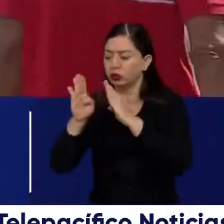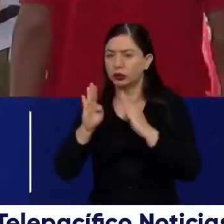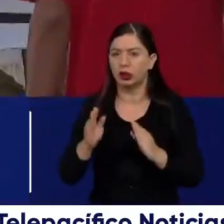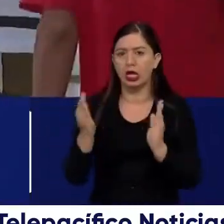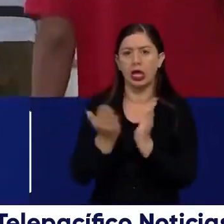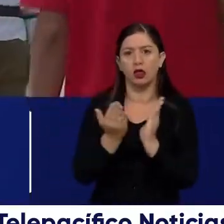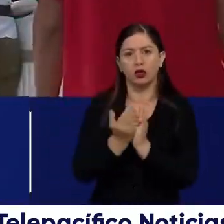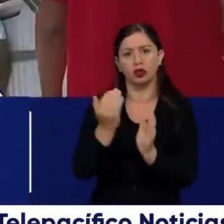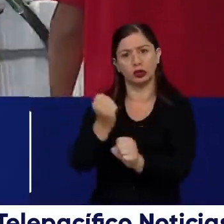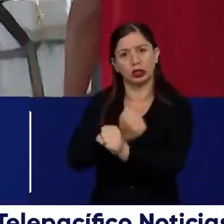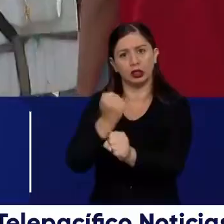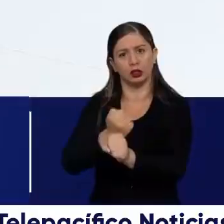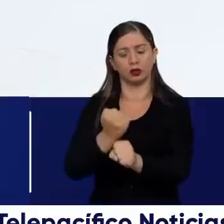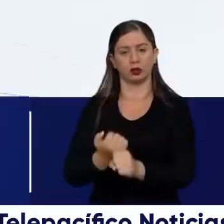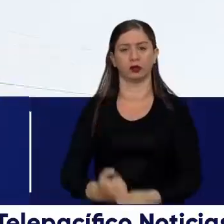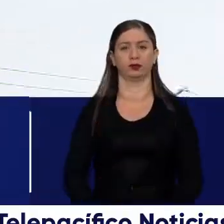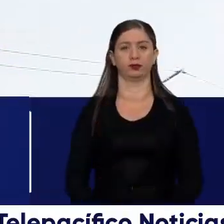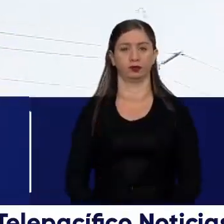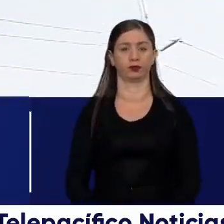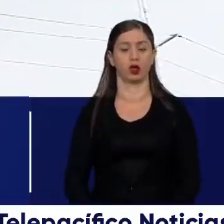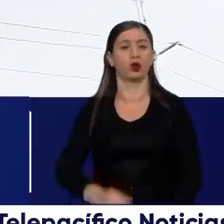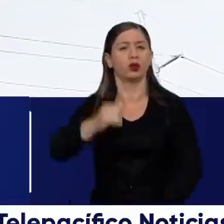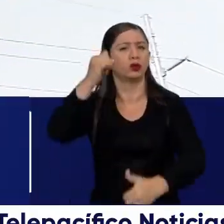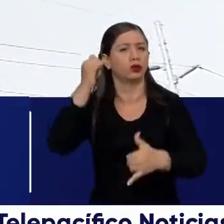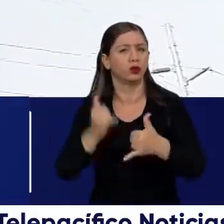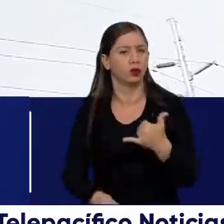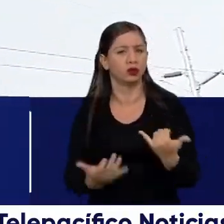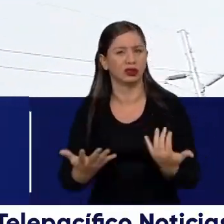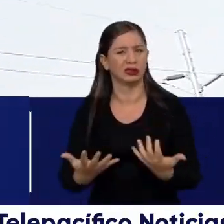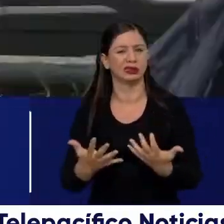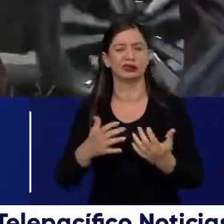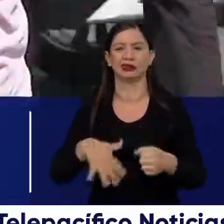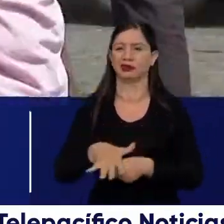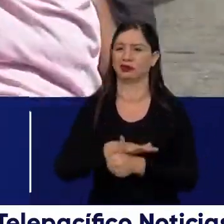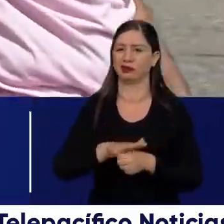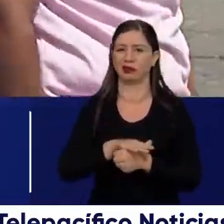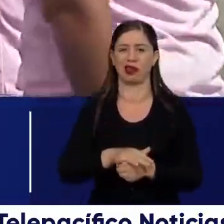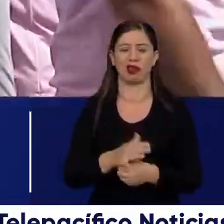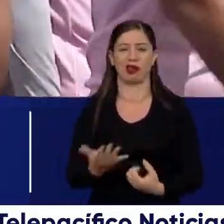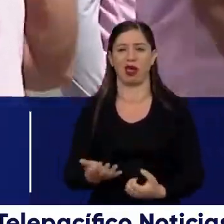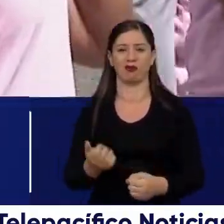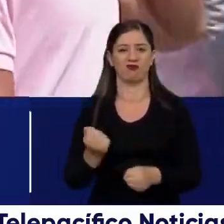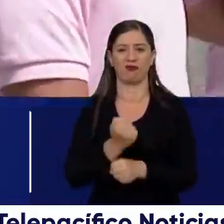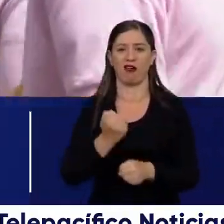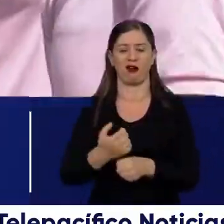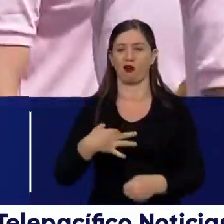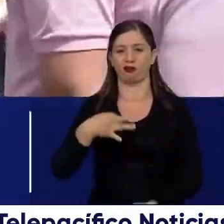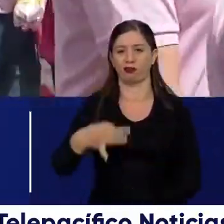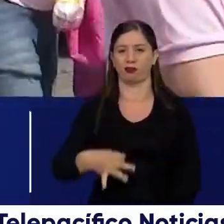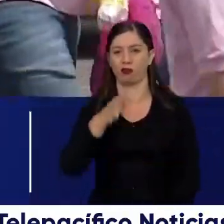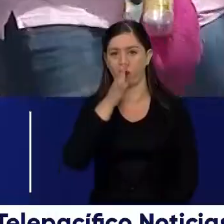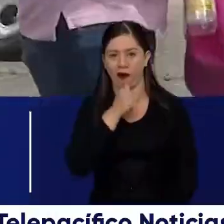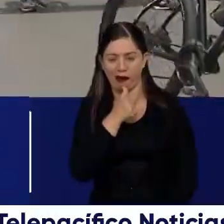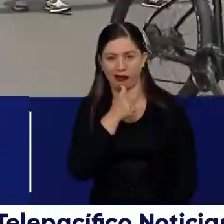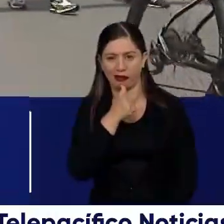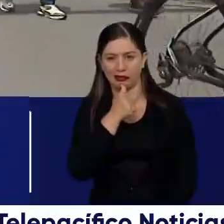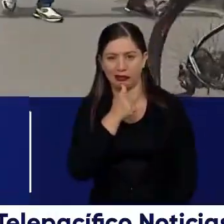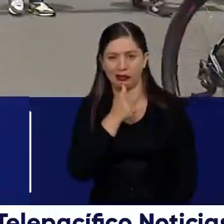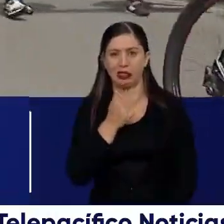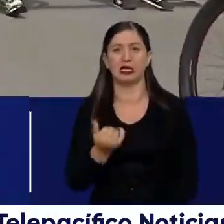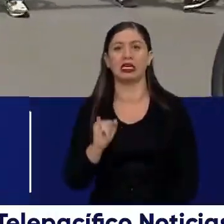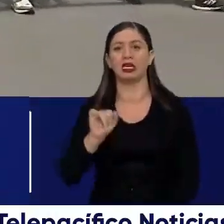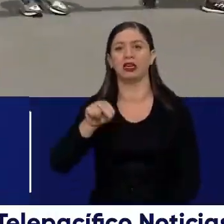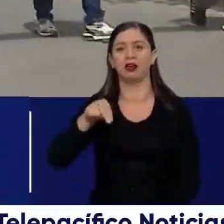educativa al trabajador. Y por último, el drama de la informalidad. Hay una realidad que no la podemos